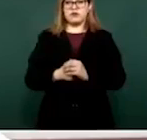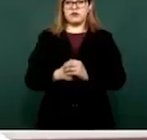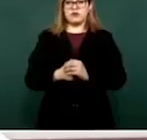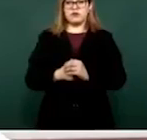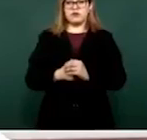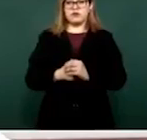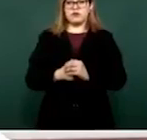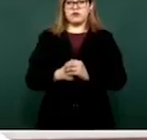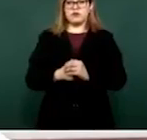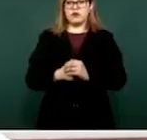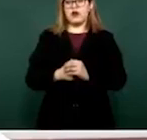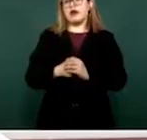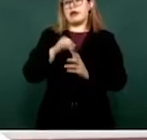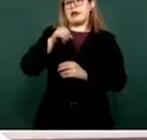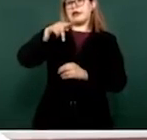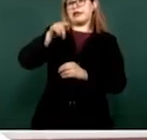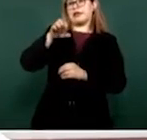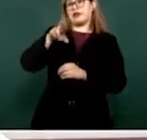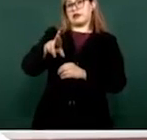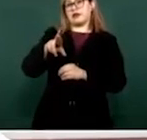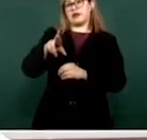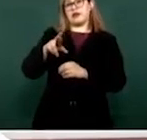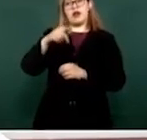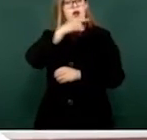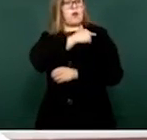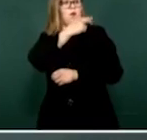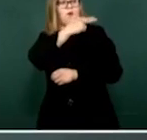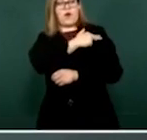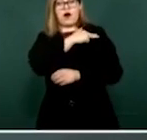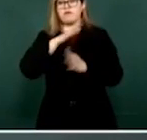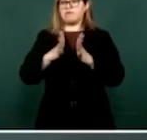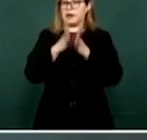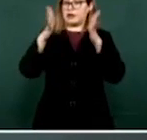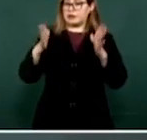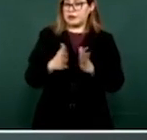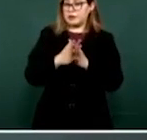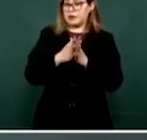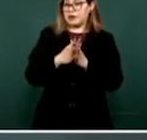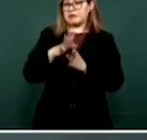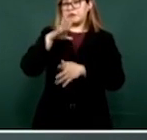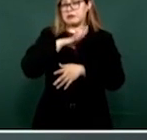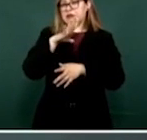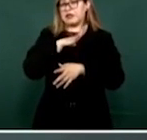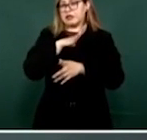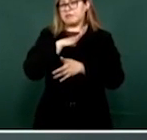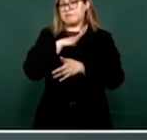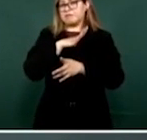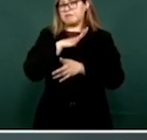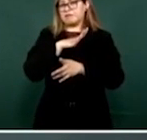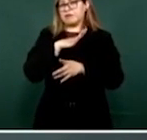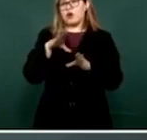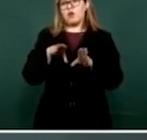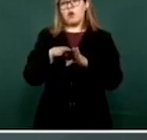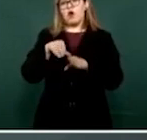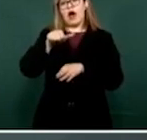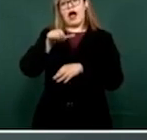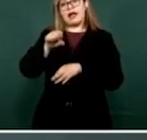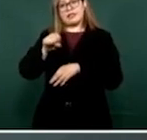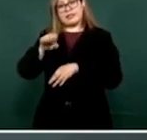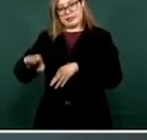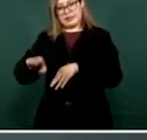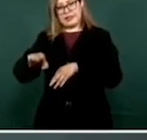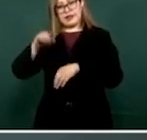operativa interinstitucional de la Guardia Nacional, bueno, hay observaciones de la Auditoría Superior